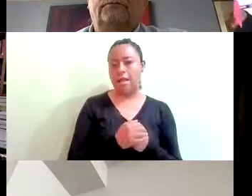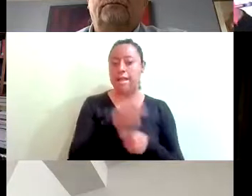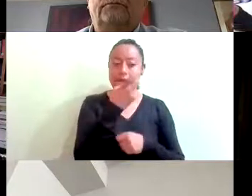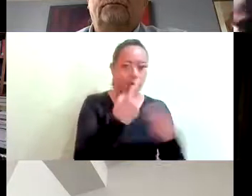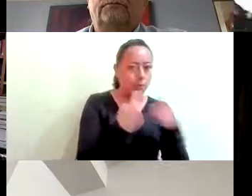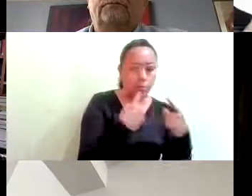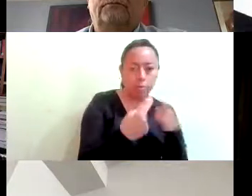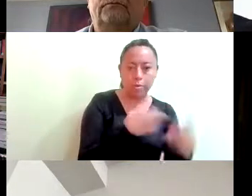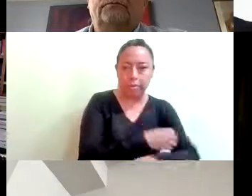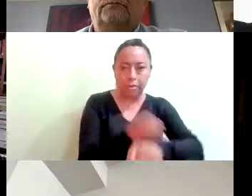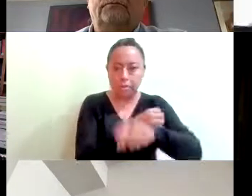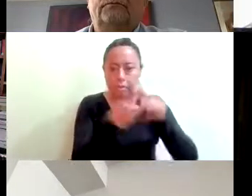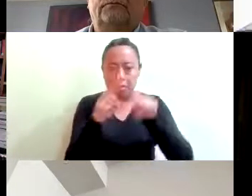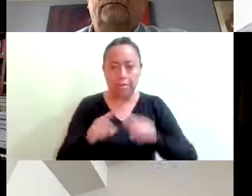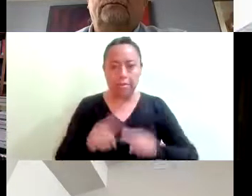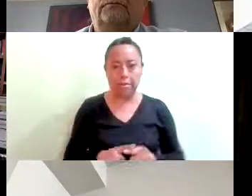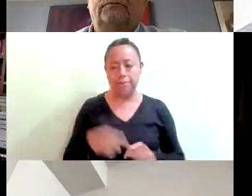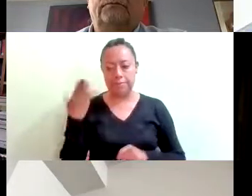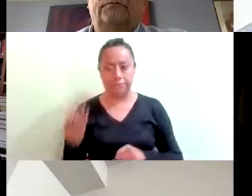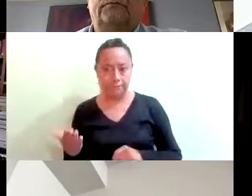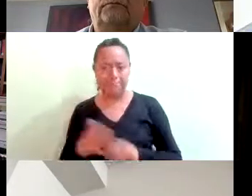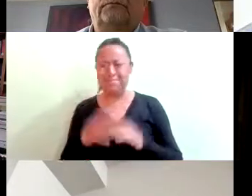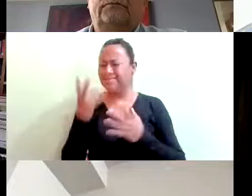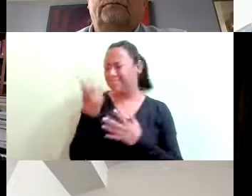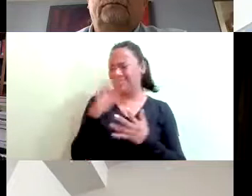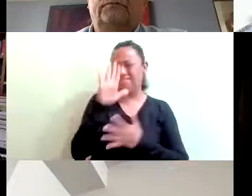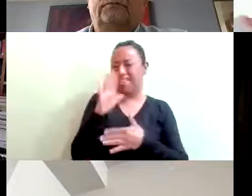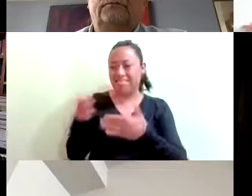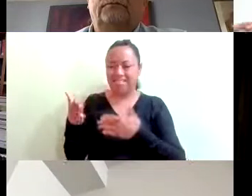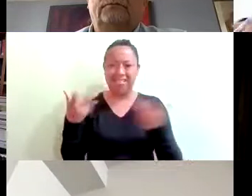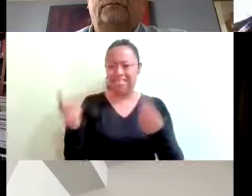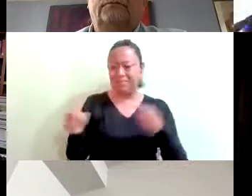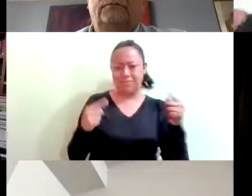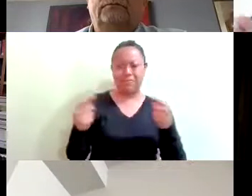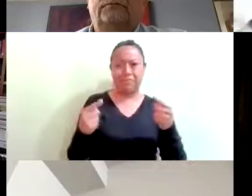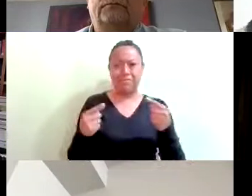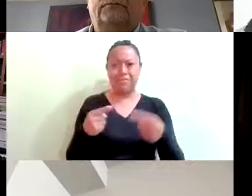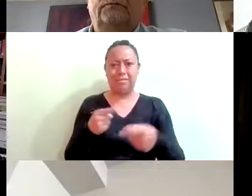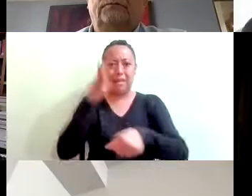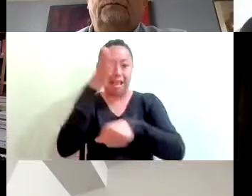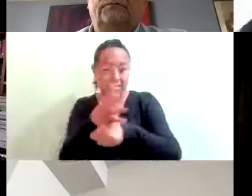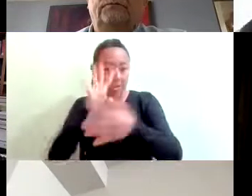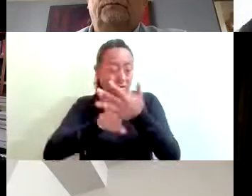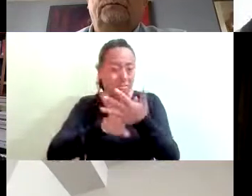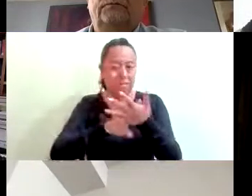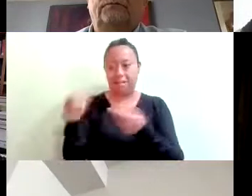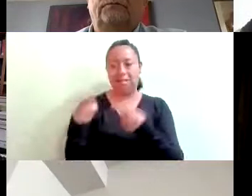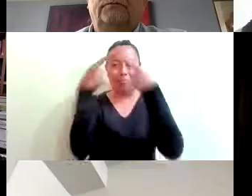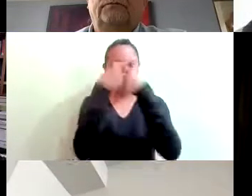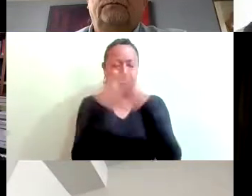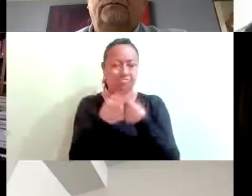está muy, digamos, confuso el límite de un tipo penal y el otro. Sin embargo, cuando